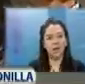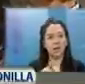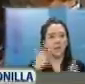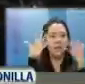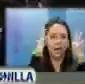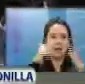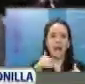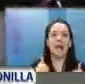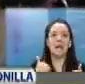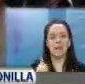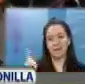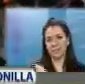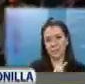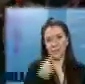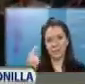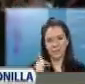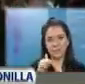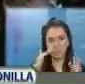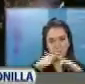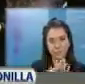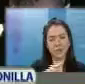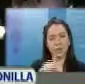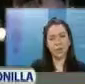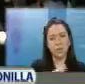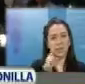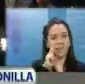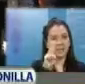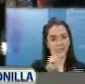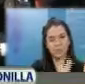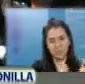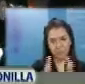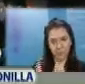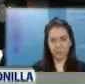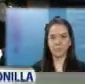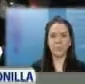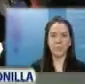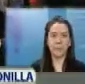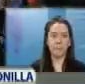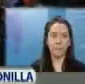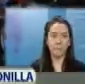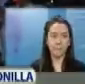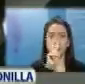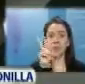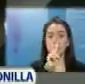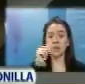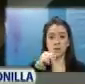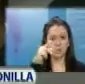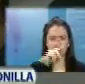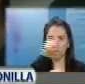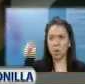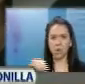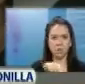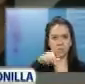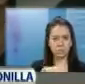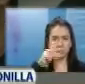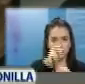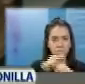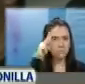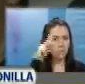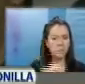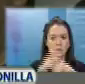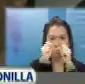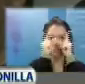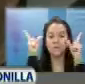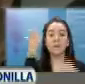fotografías, al tener aquí algunas verificaciones de direcciones, se pudo establecer que verdaderamente